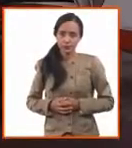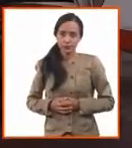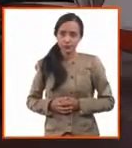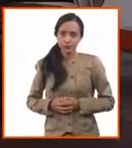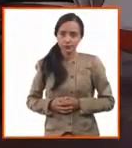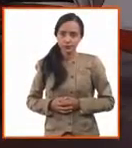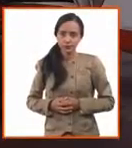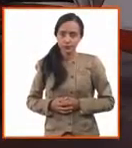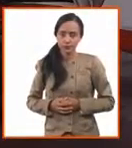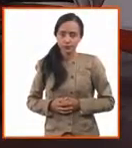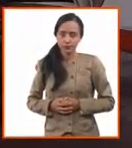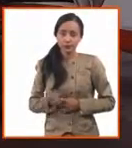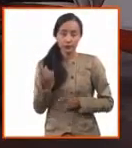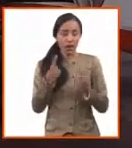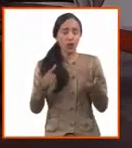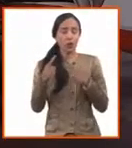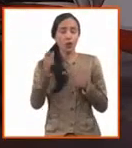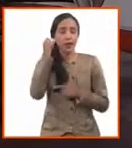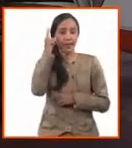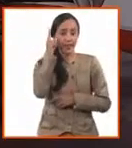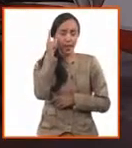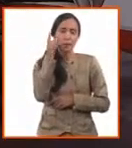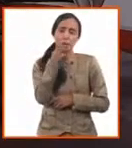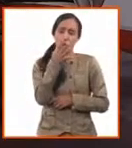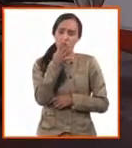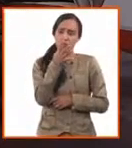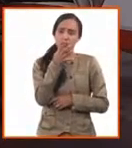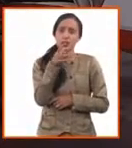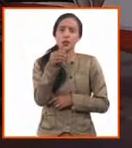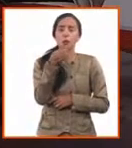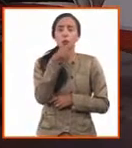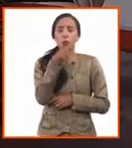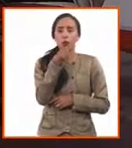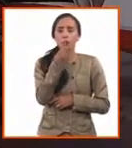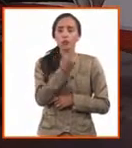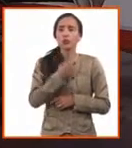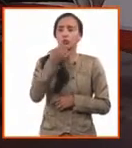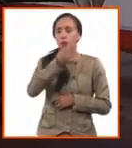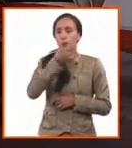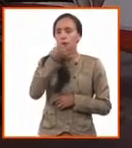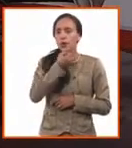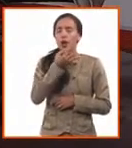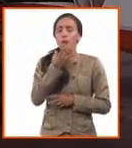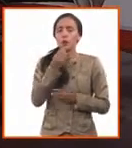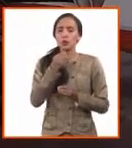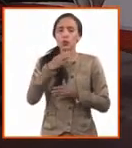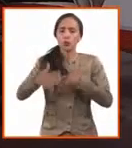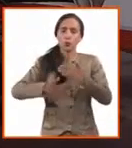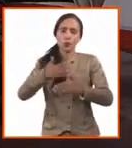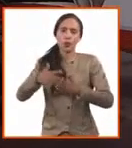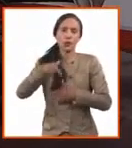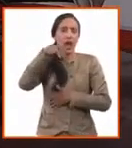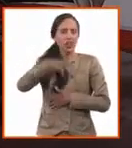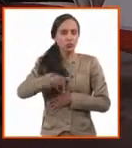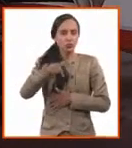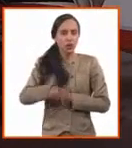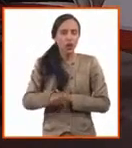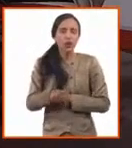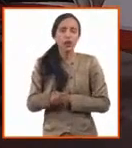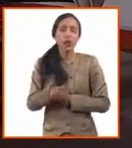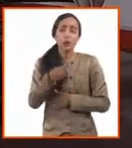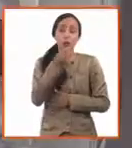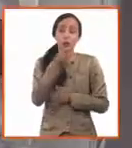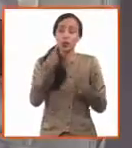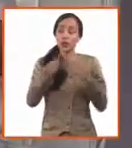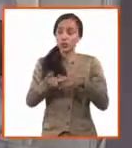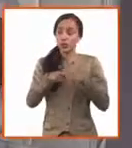algunas sabes algunas ideas claves que me parece que nos sirven para explicar muchos de nuestros problemas actuales y para tratar de superarlos